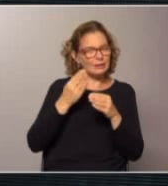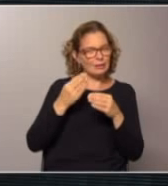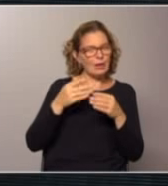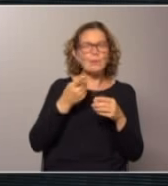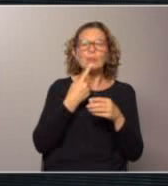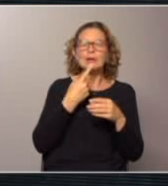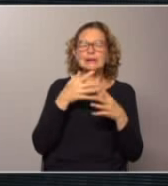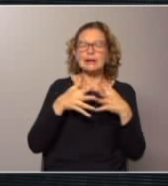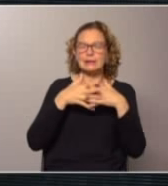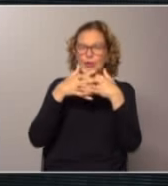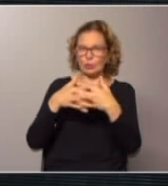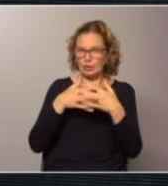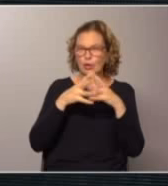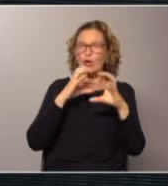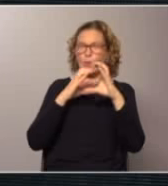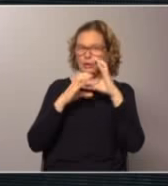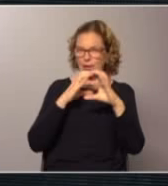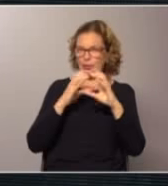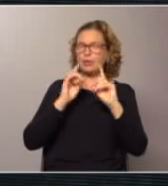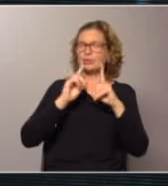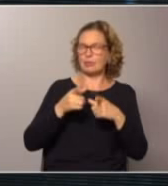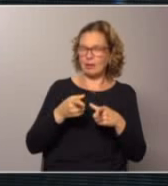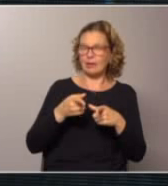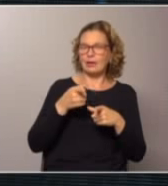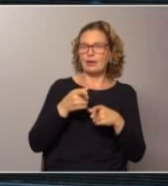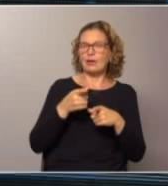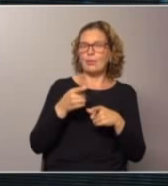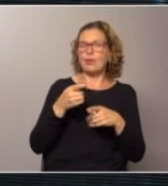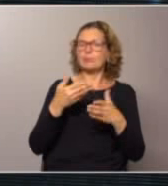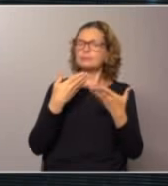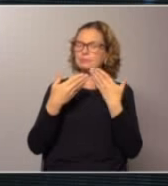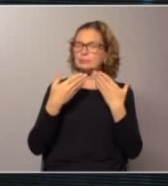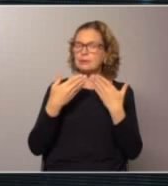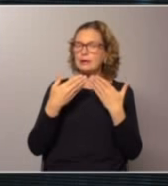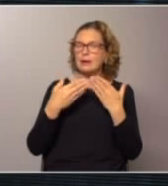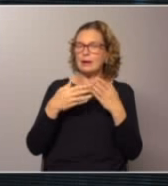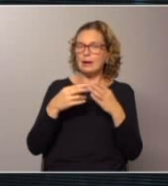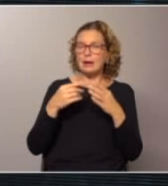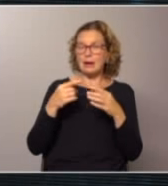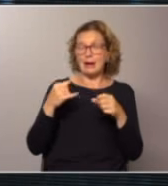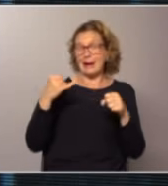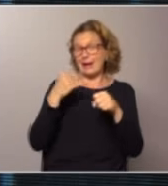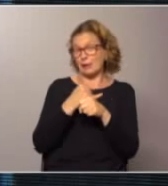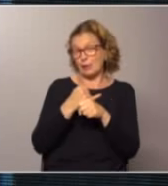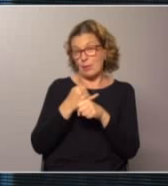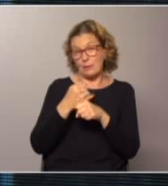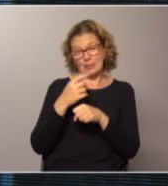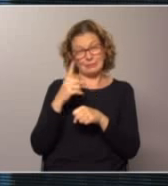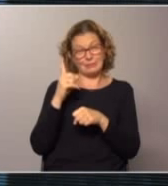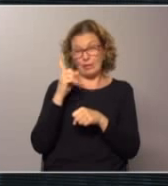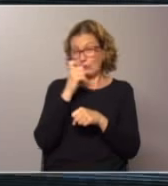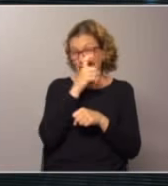comunicación y de prioridad a la hora de la interlocución el más grave de todos y el más duro fue